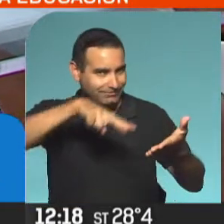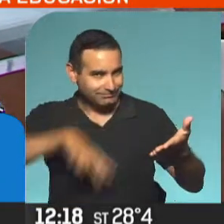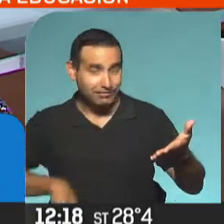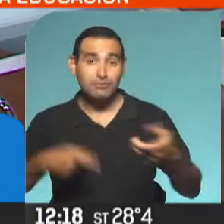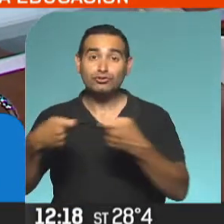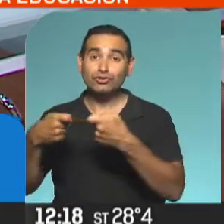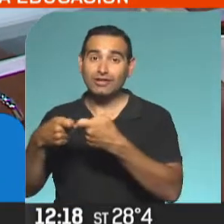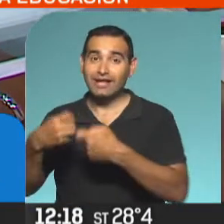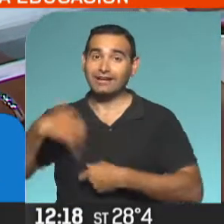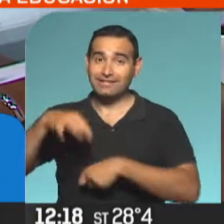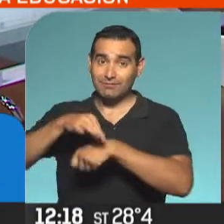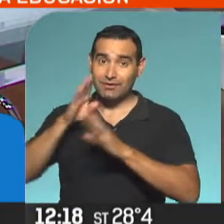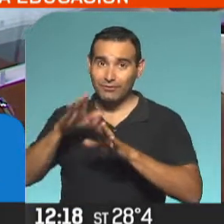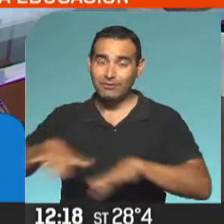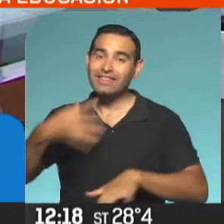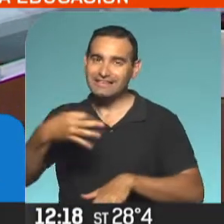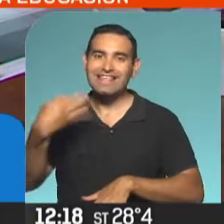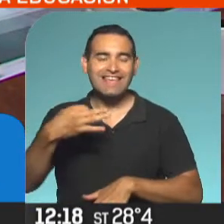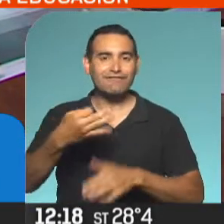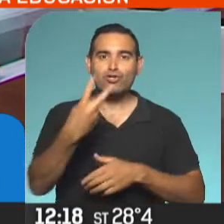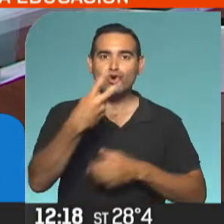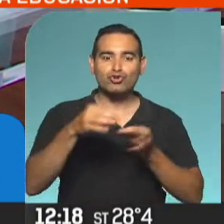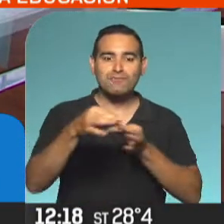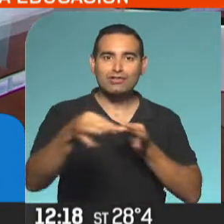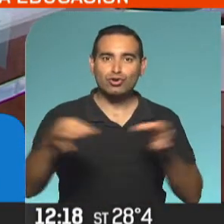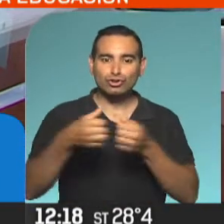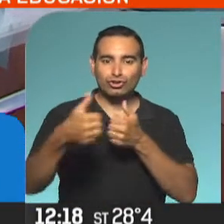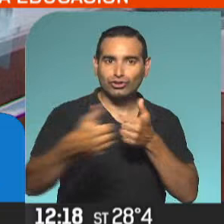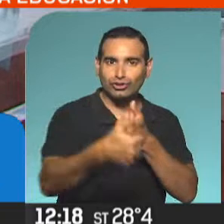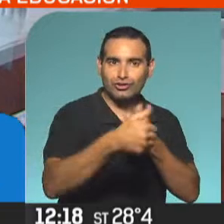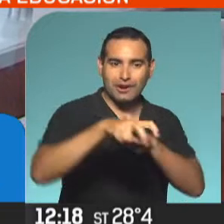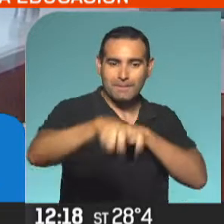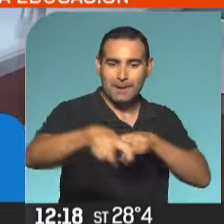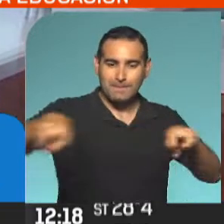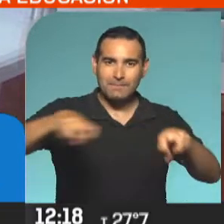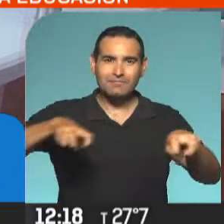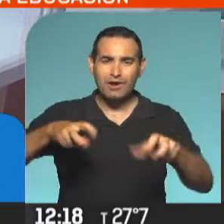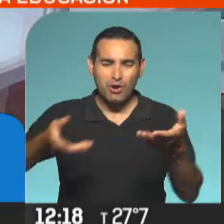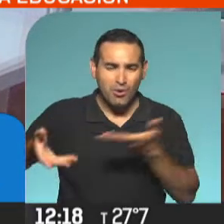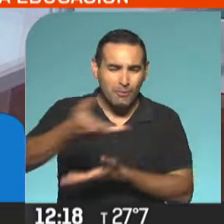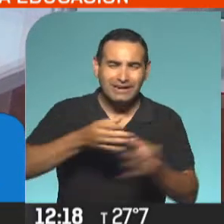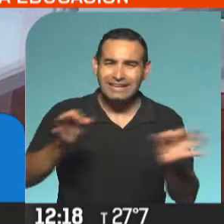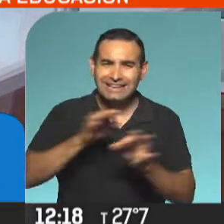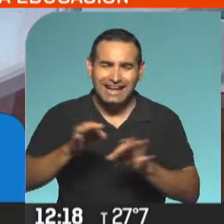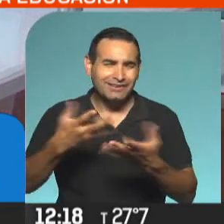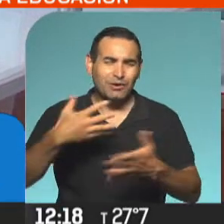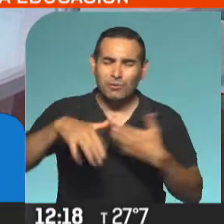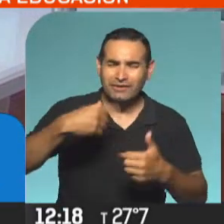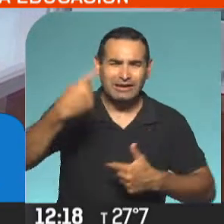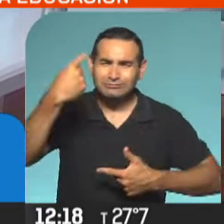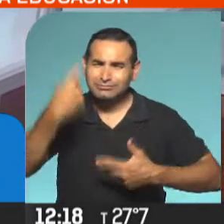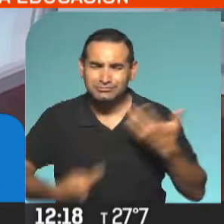indispensable con distanciamiento, con 2 metros de distancia, sin compartir, por ejemplo, útiles, juguetes,